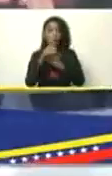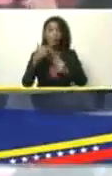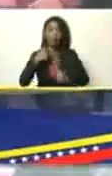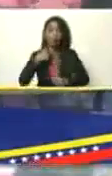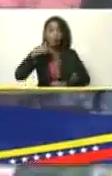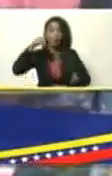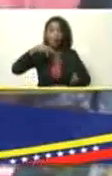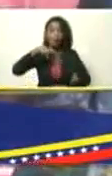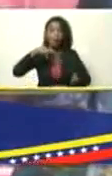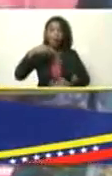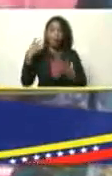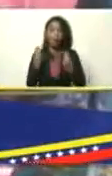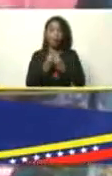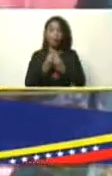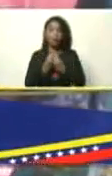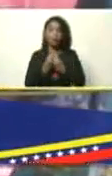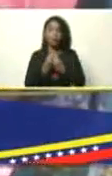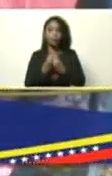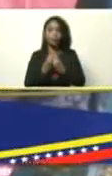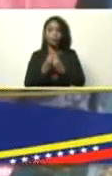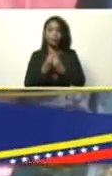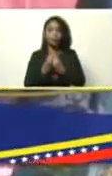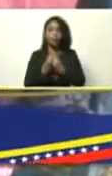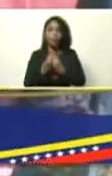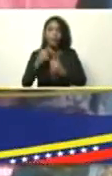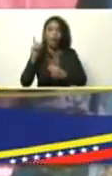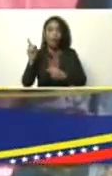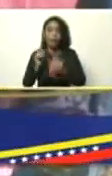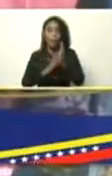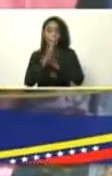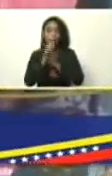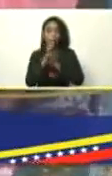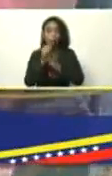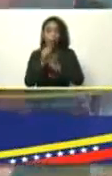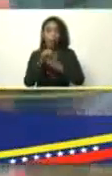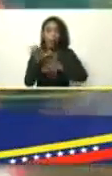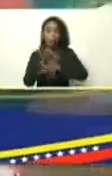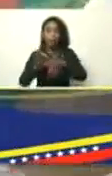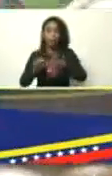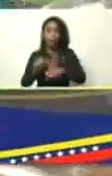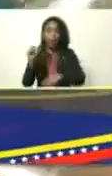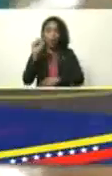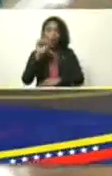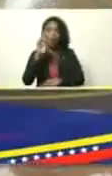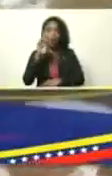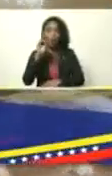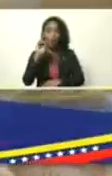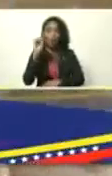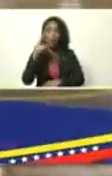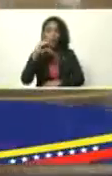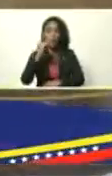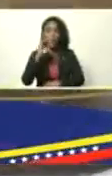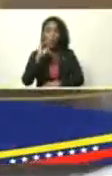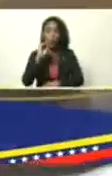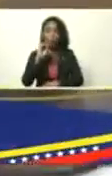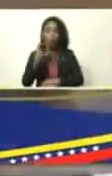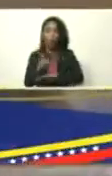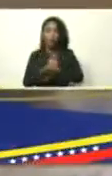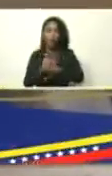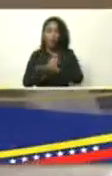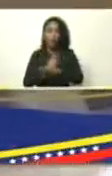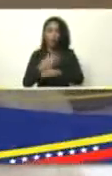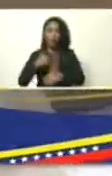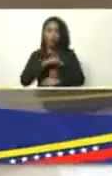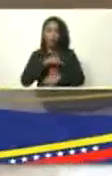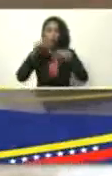también con Lisbeth Moreno, ella es emprendedora del municipio Rocio. Simón, ¿qué nos dice? Gobernador, bueno, un placer estar